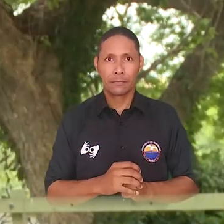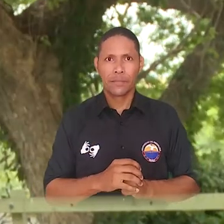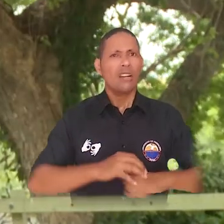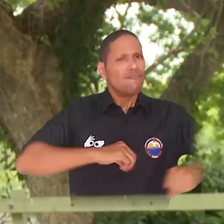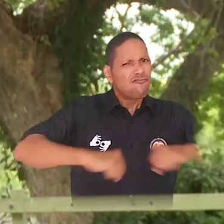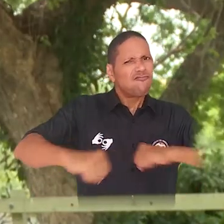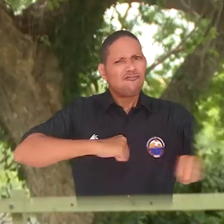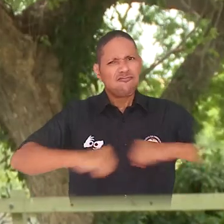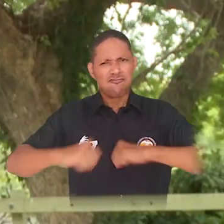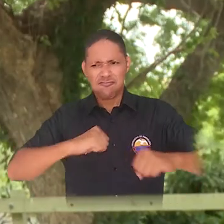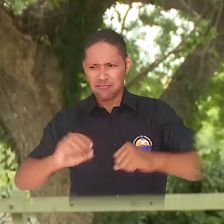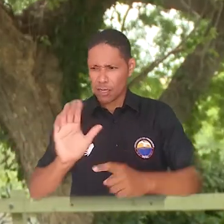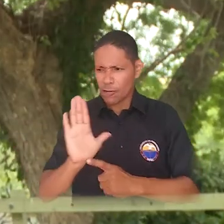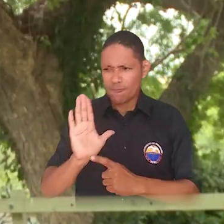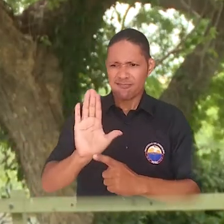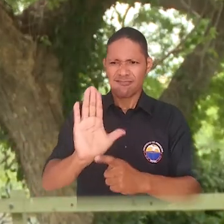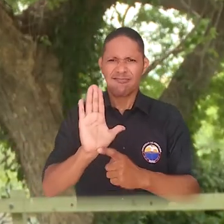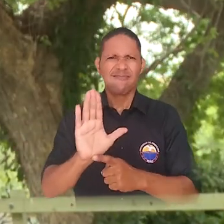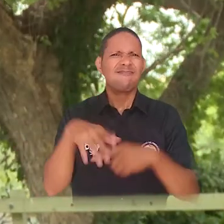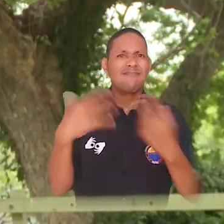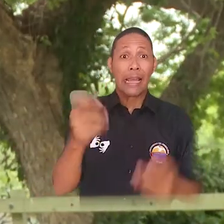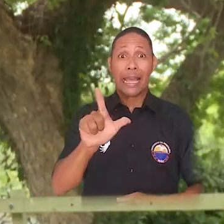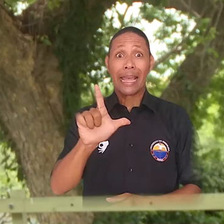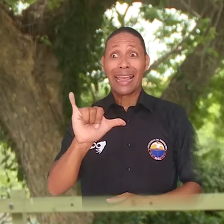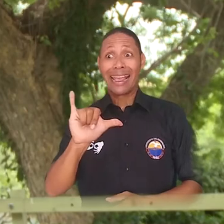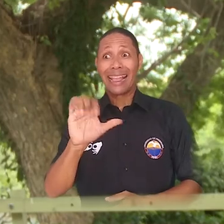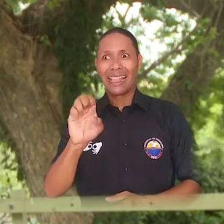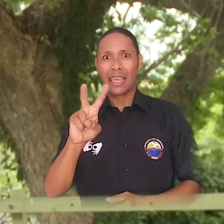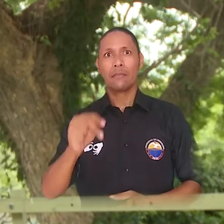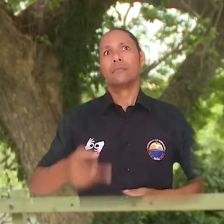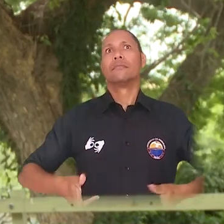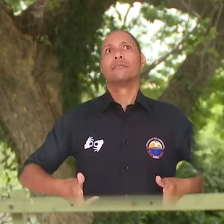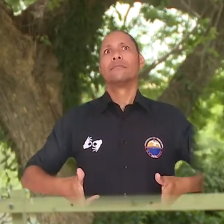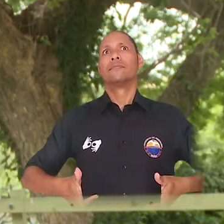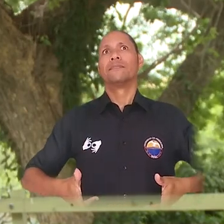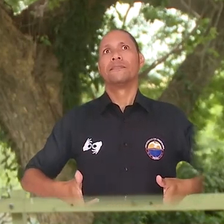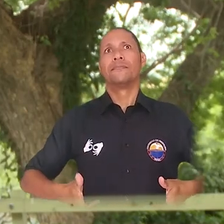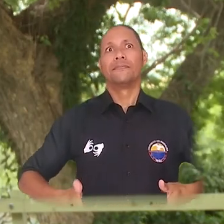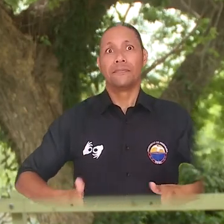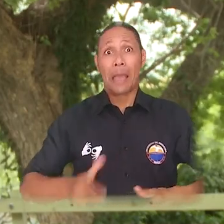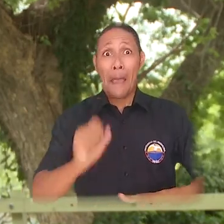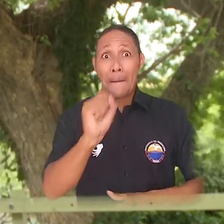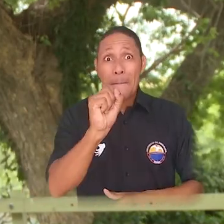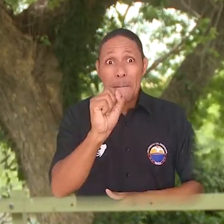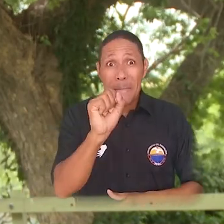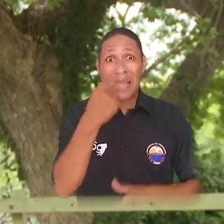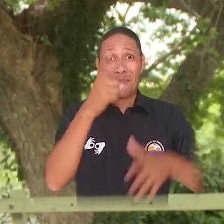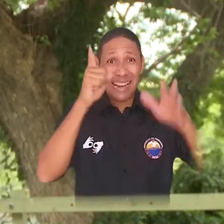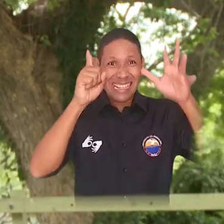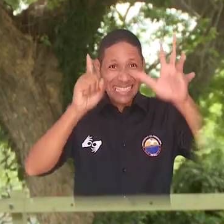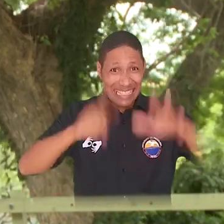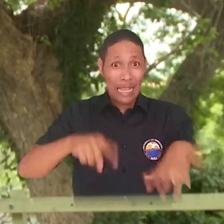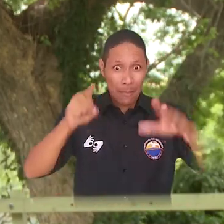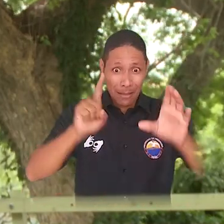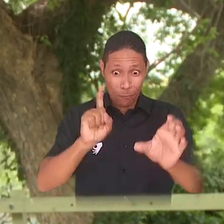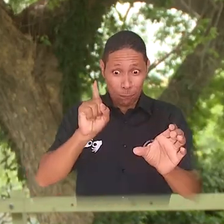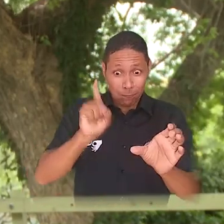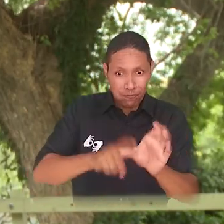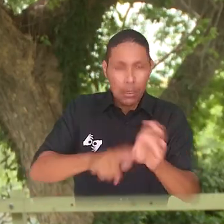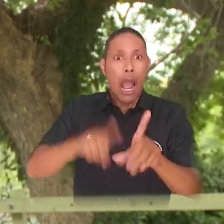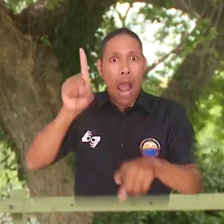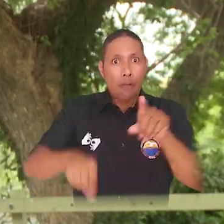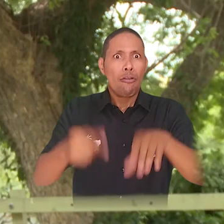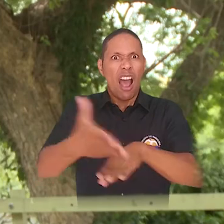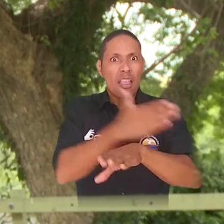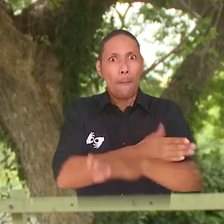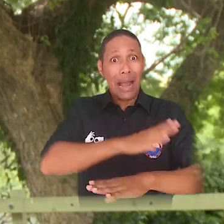dio espacio a la distinción simbólica a través del robot LIED a los estudiantes de primer semestre con mejores puntajes en las pruebas SABER